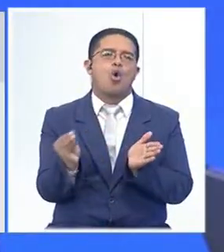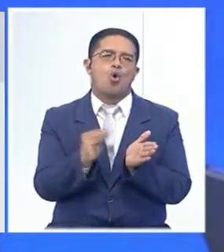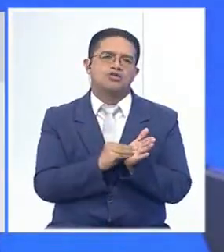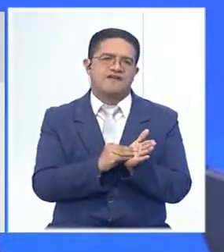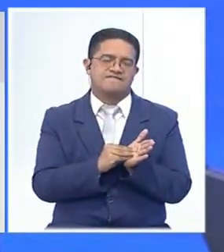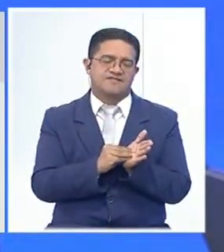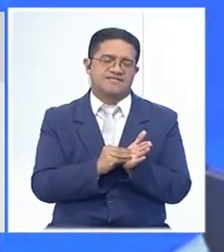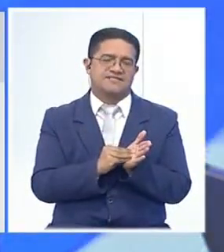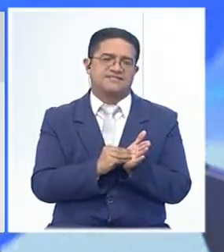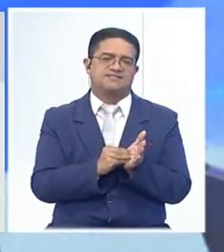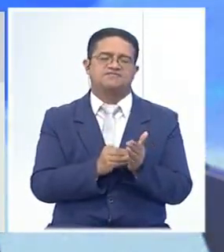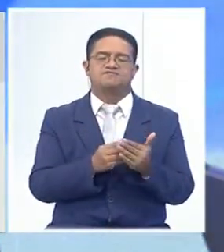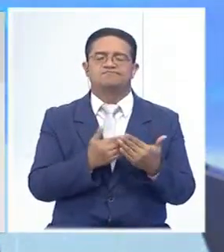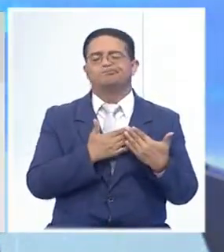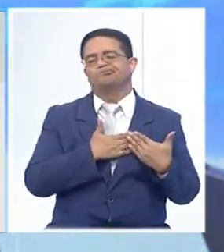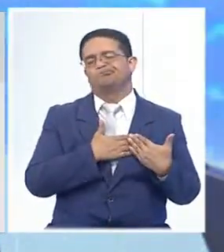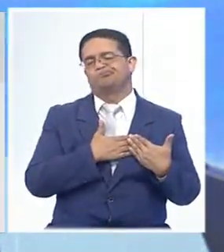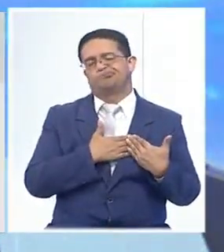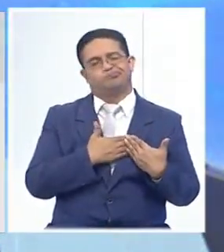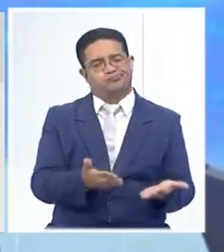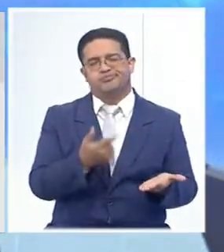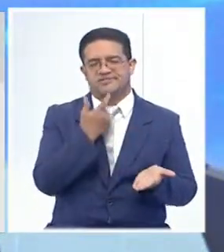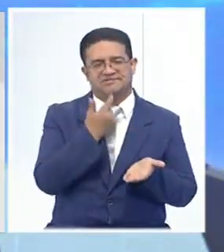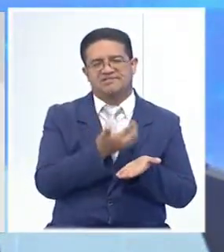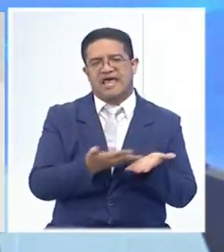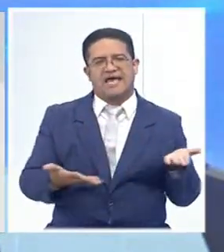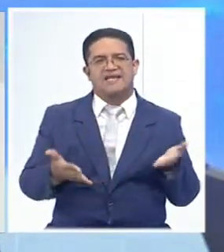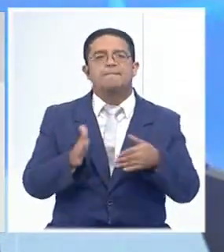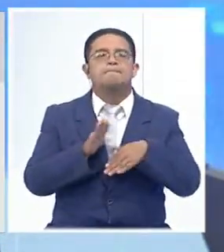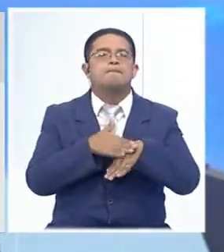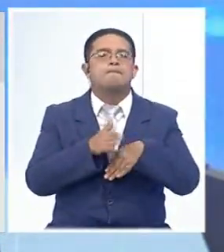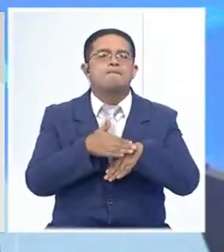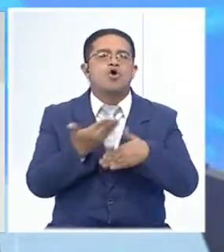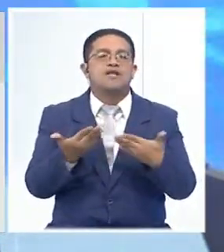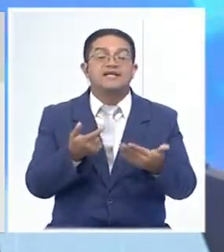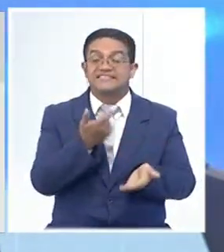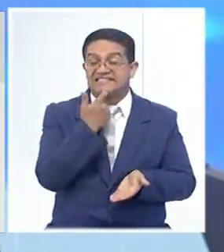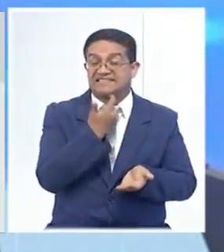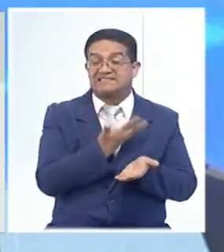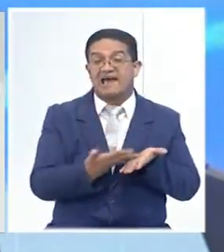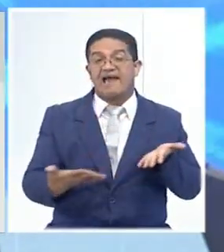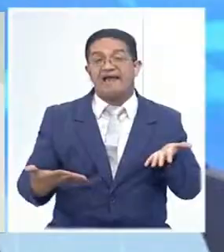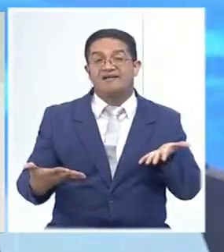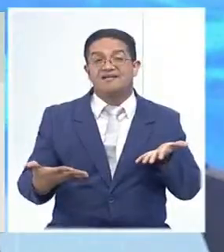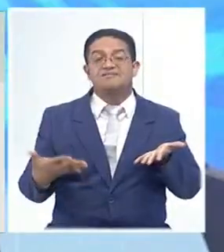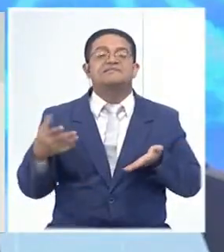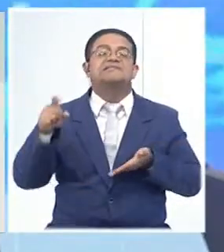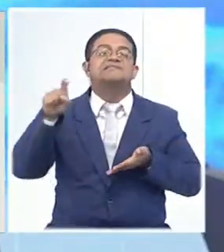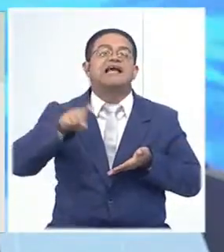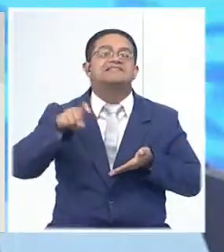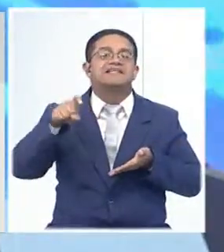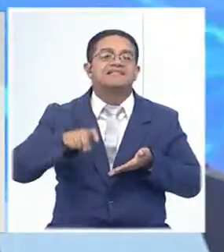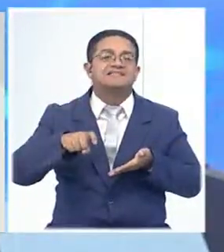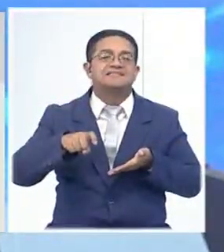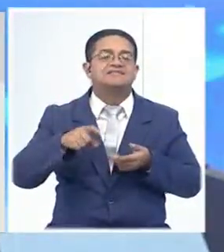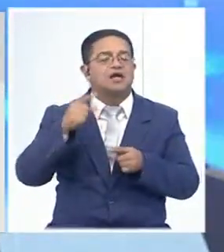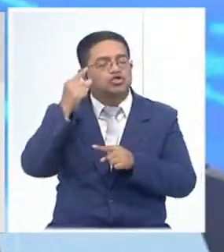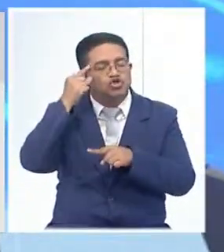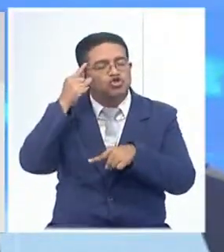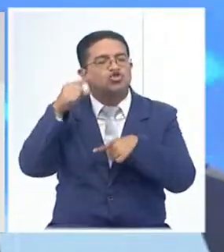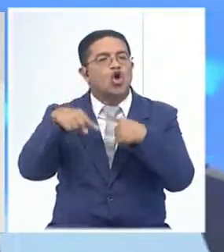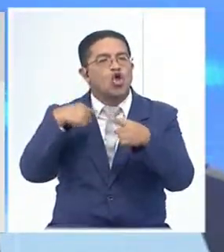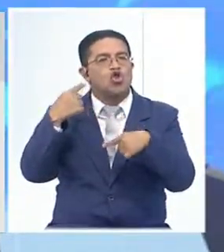voluntaria a donar su sangre, porque la sangre se necesita todos los